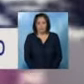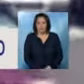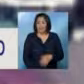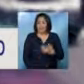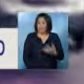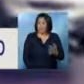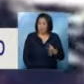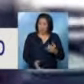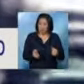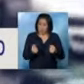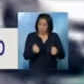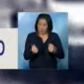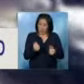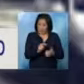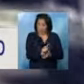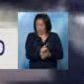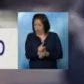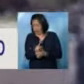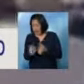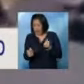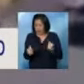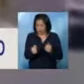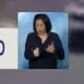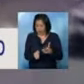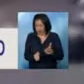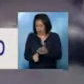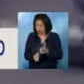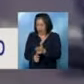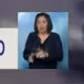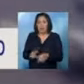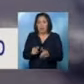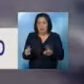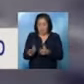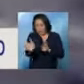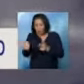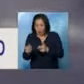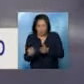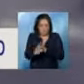Llegó a toda velocidad y se llevó consigo otros vehículos.